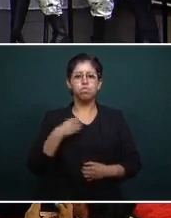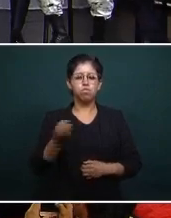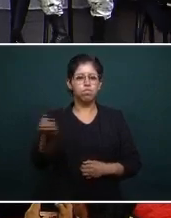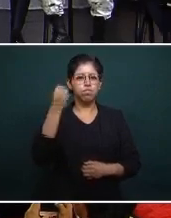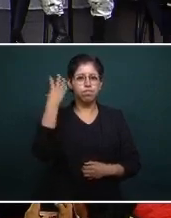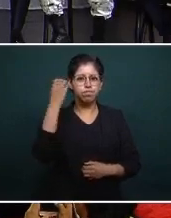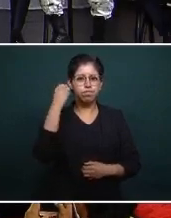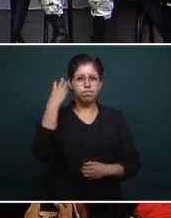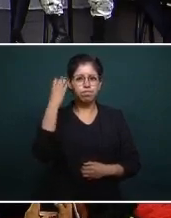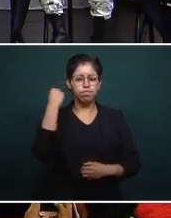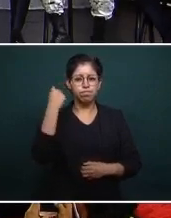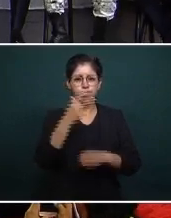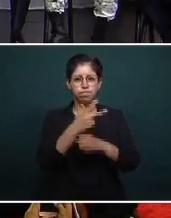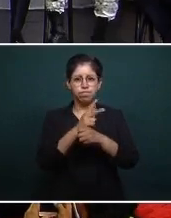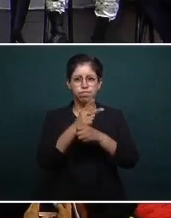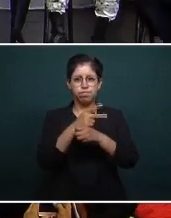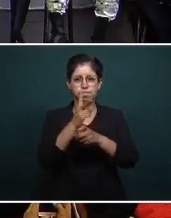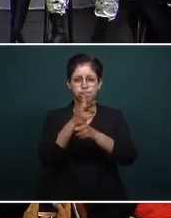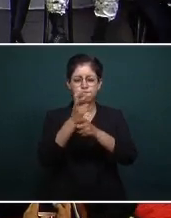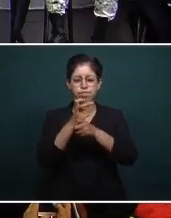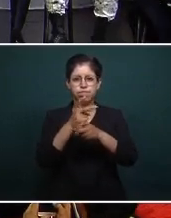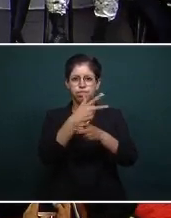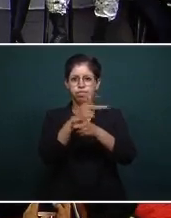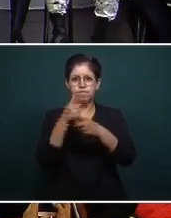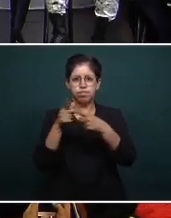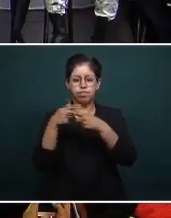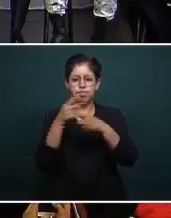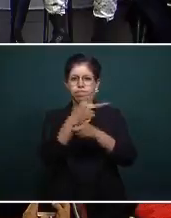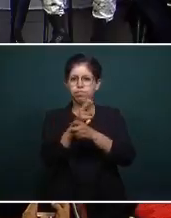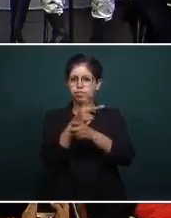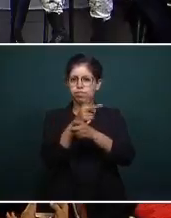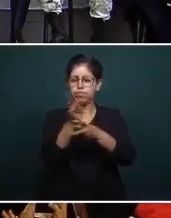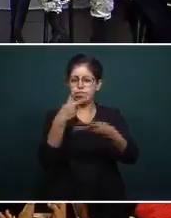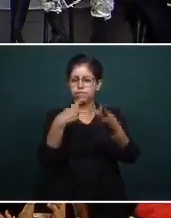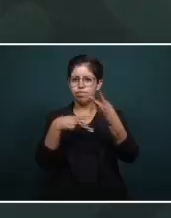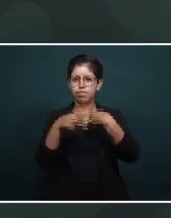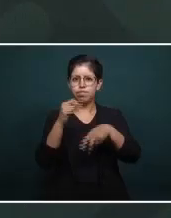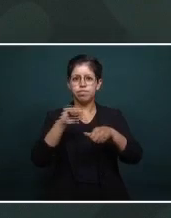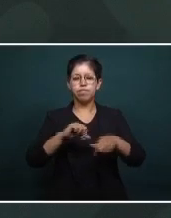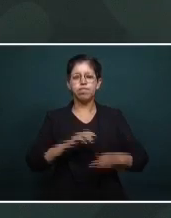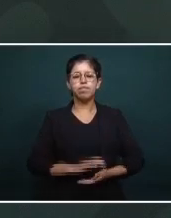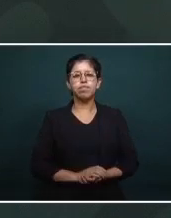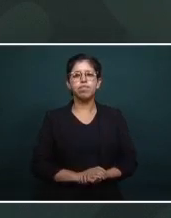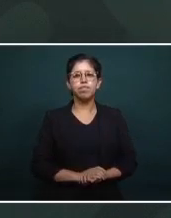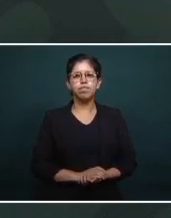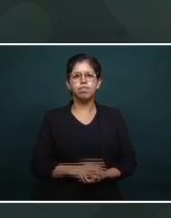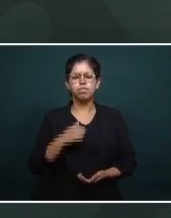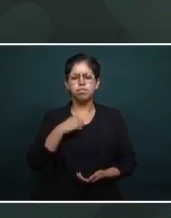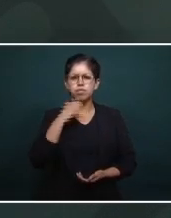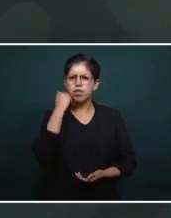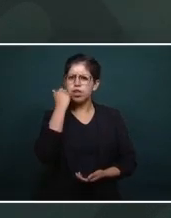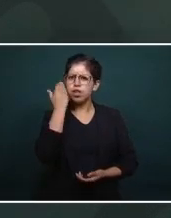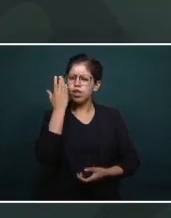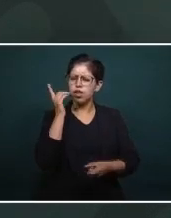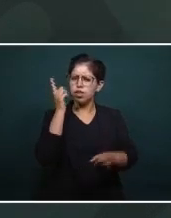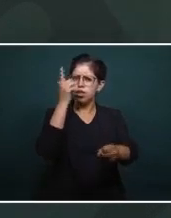conferencia de prensa tenemos el propósito